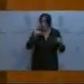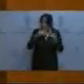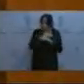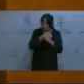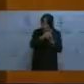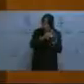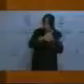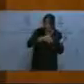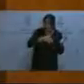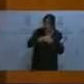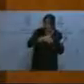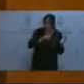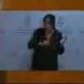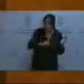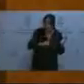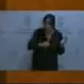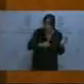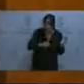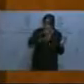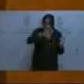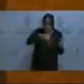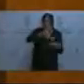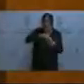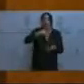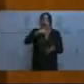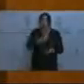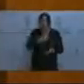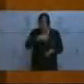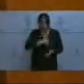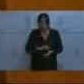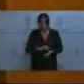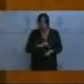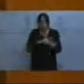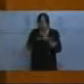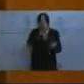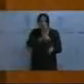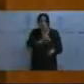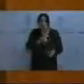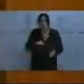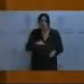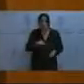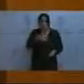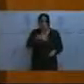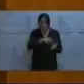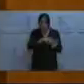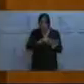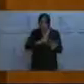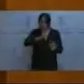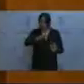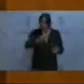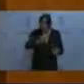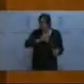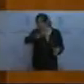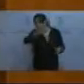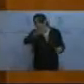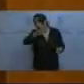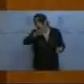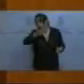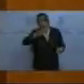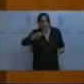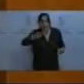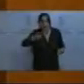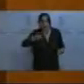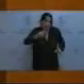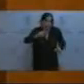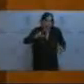ya pueden recibirlo. ¿Puede decirlo hoy aquí en la Junta General? ¿Van a cobrarlo los primeros o los segundos? No, o